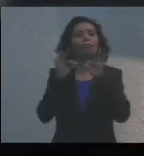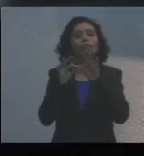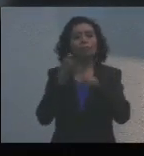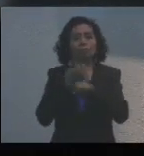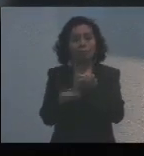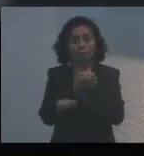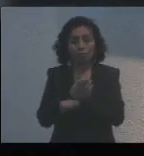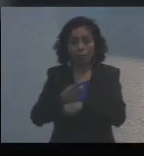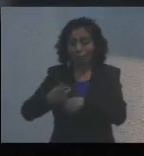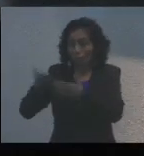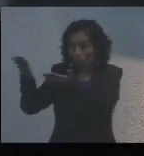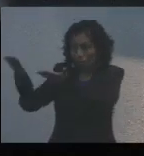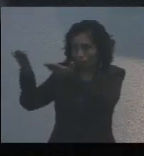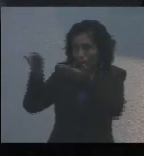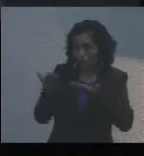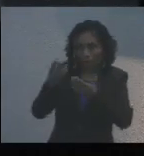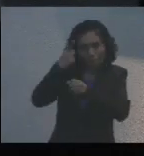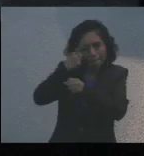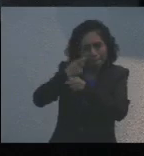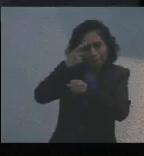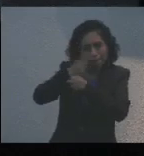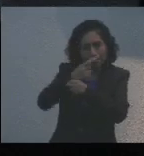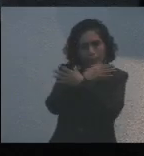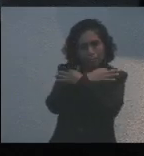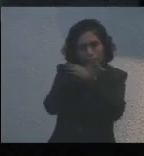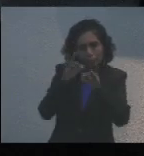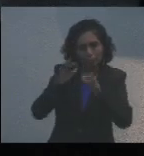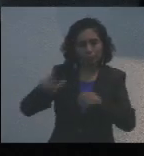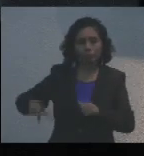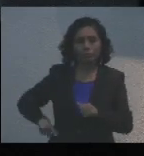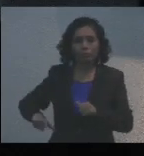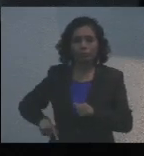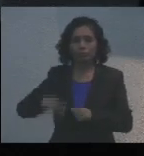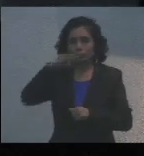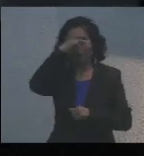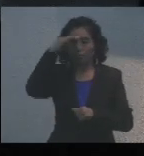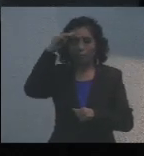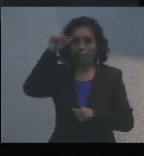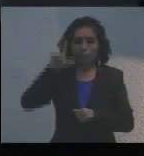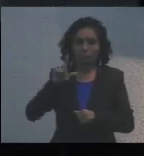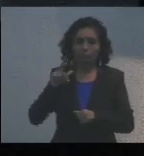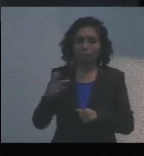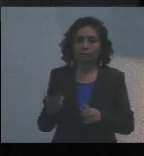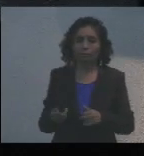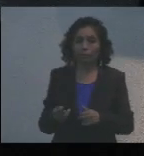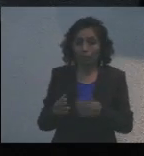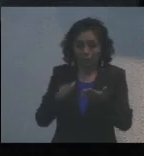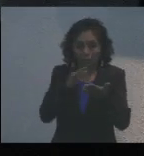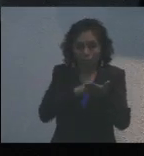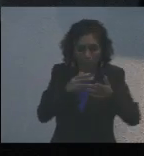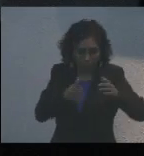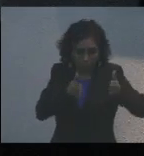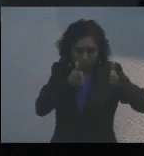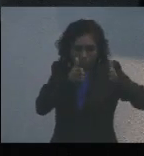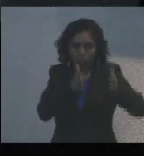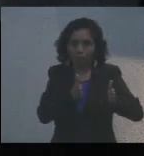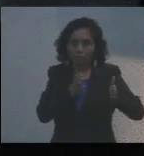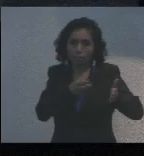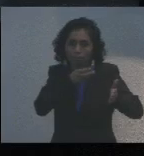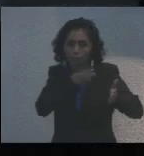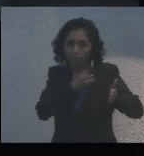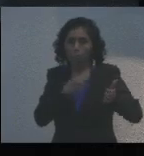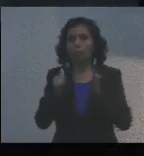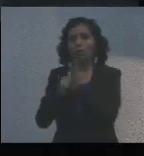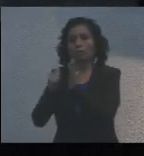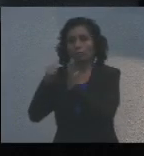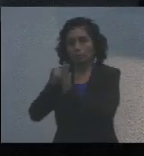al recibir el primer informe de resultados de la gobernadora del Estado, Mara Lezama. Este documento, tal como lo señala el